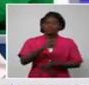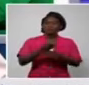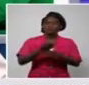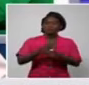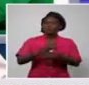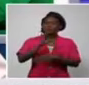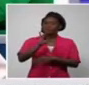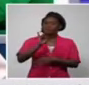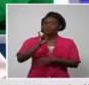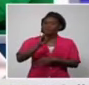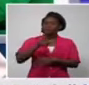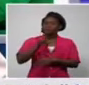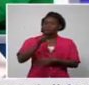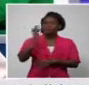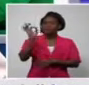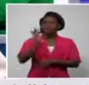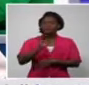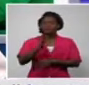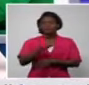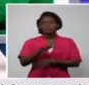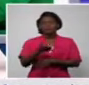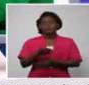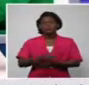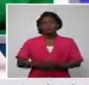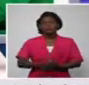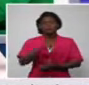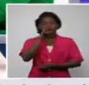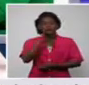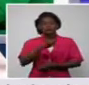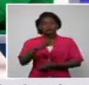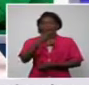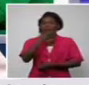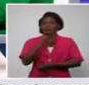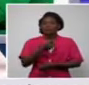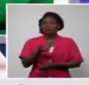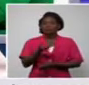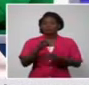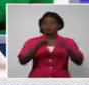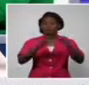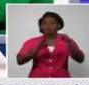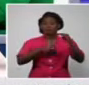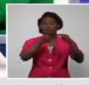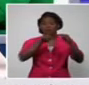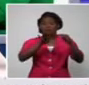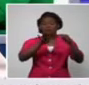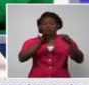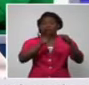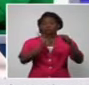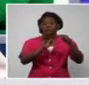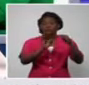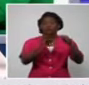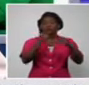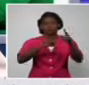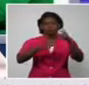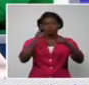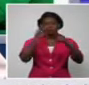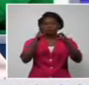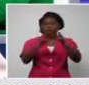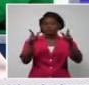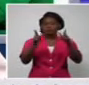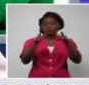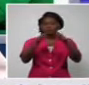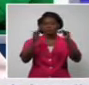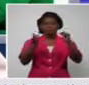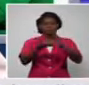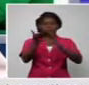87,1% de todos los niños jóvenes de 18 y menos se encuentran recuperados y